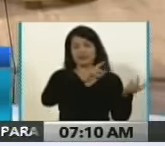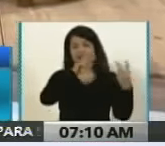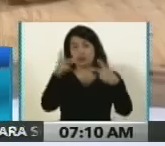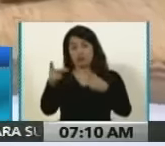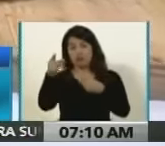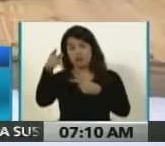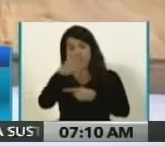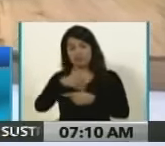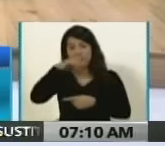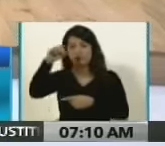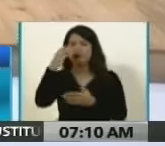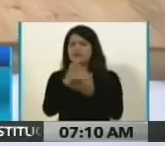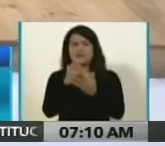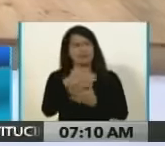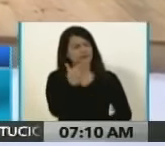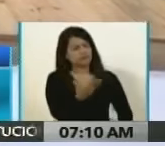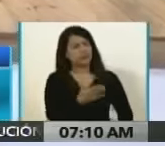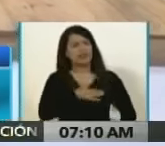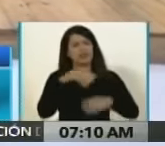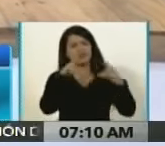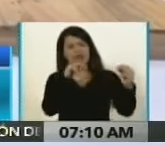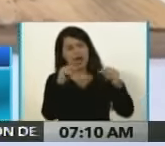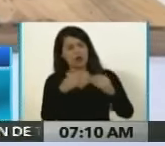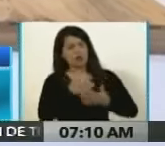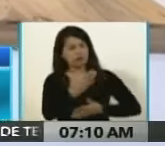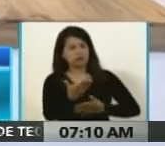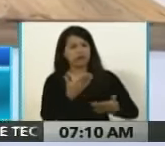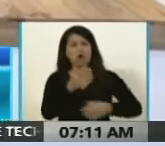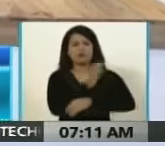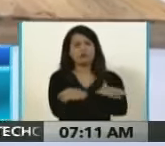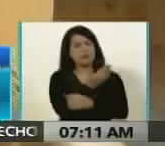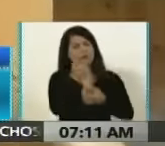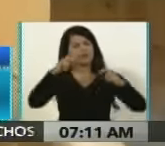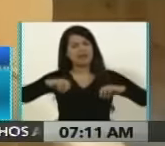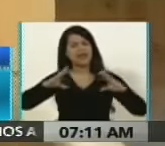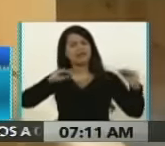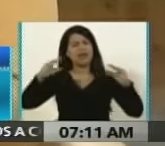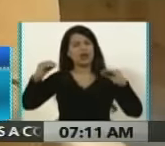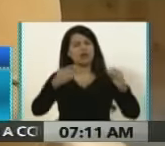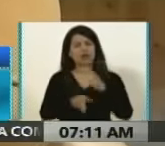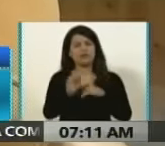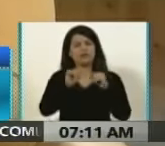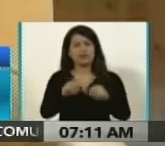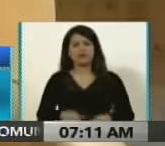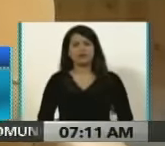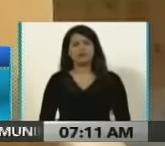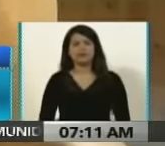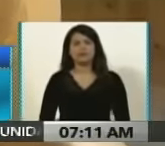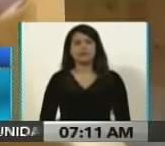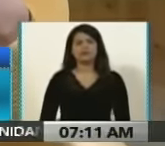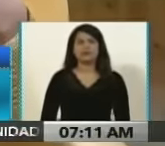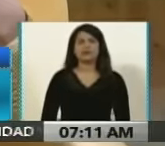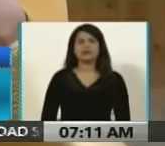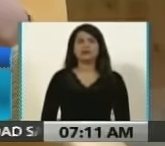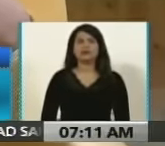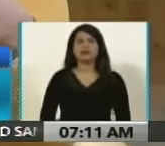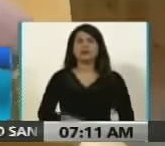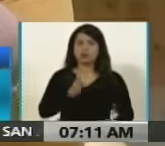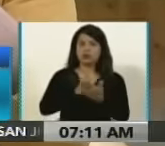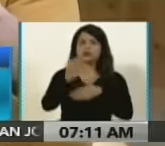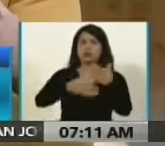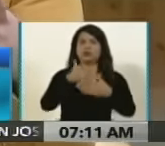del diálogo, cuántas veces no le ha extendido la mano a la oposición para el tema del diálogo, y continúa vamos a hablar todo lo que tiene que ver con ese avance y ese proceso de